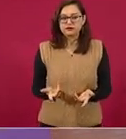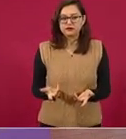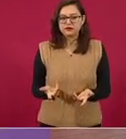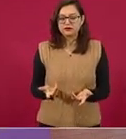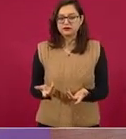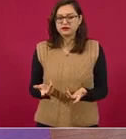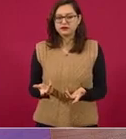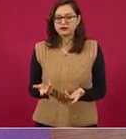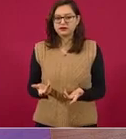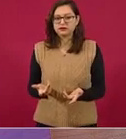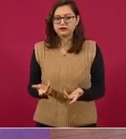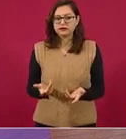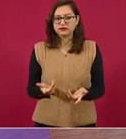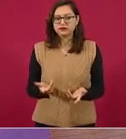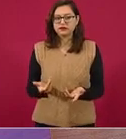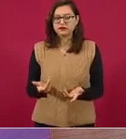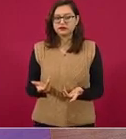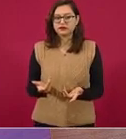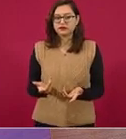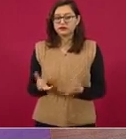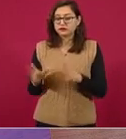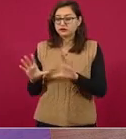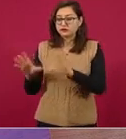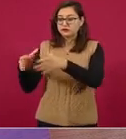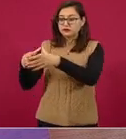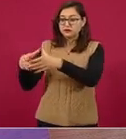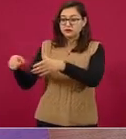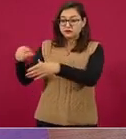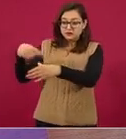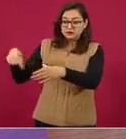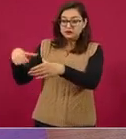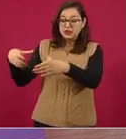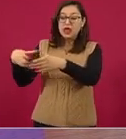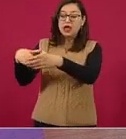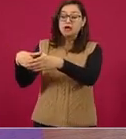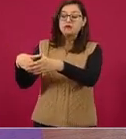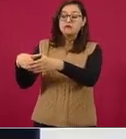se declaran a favor de Loret, son millones.